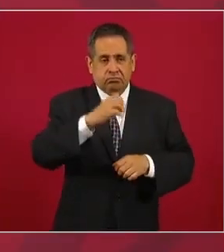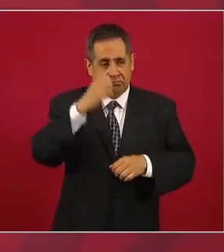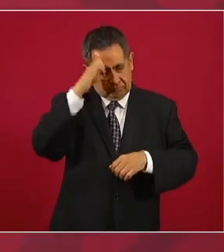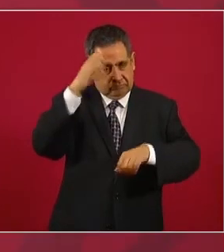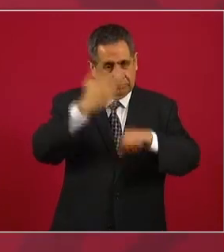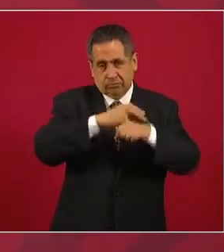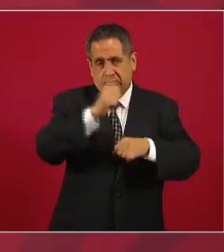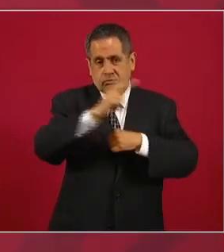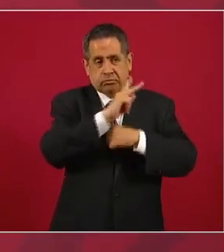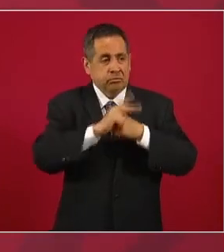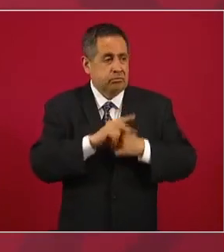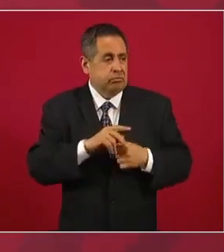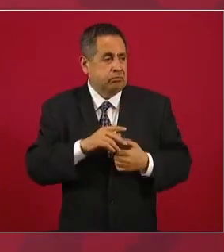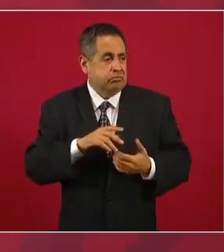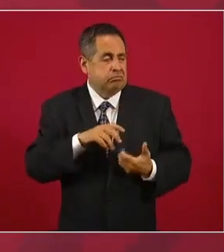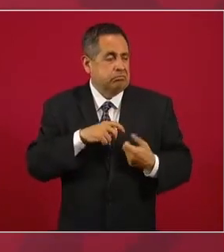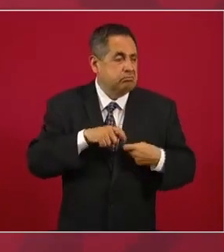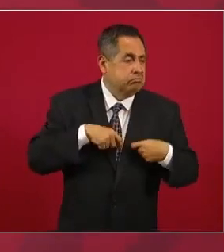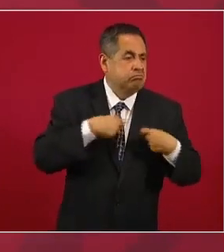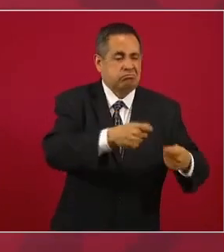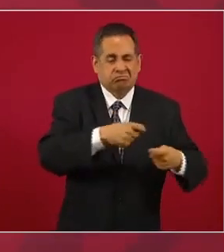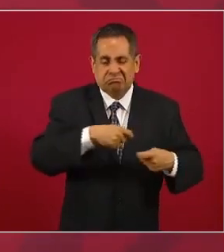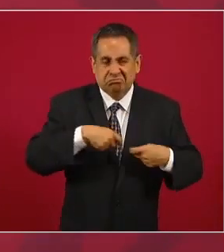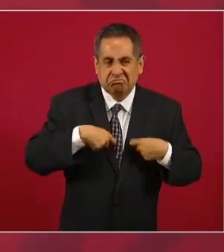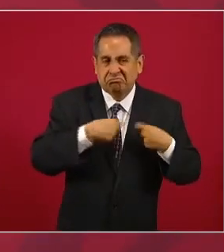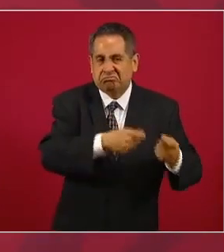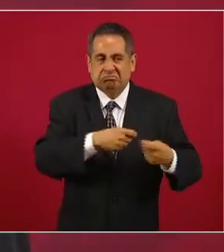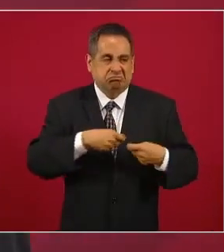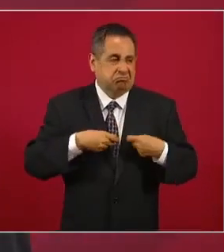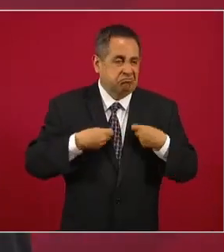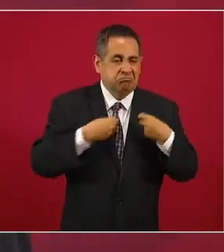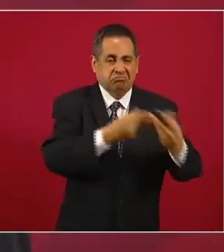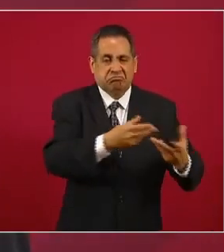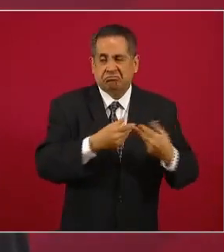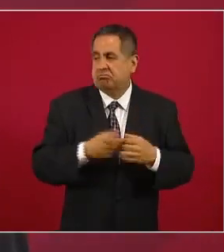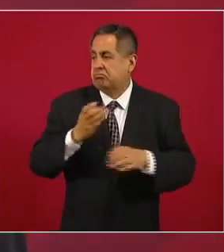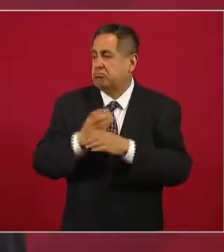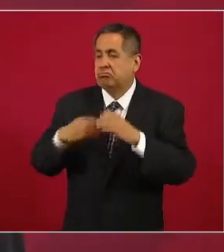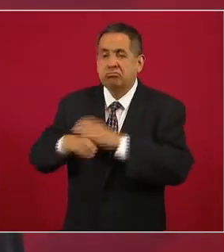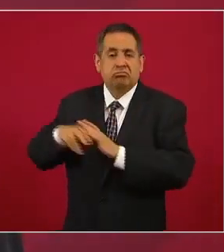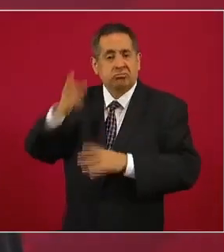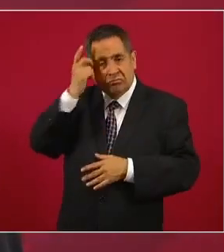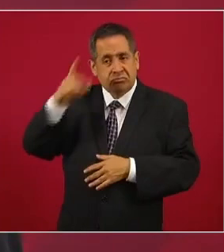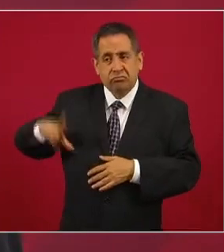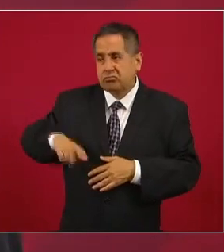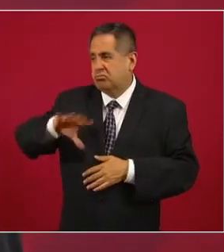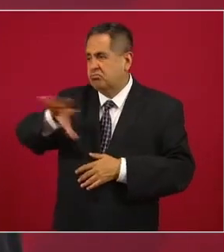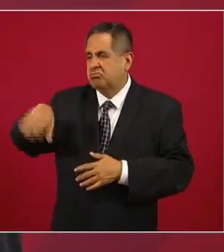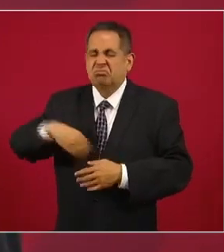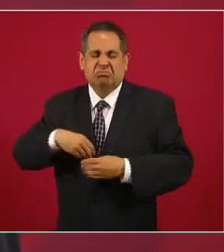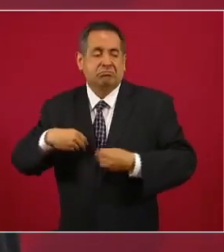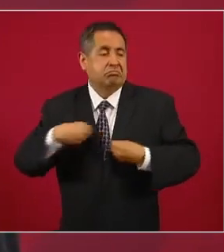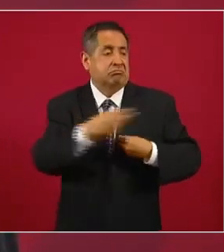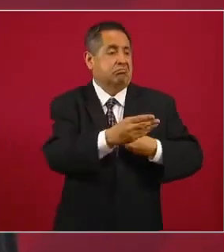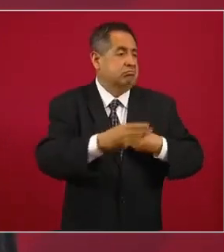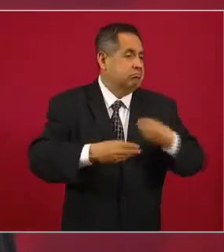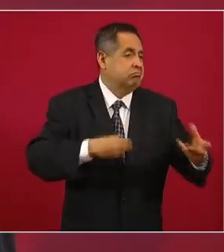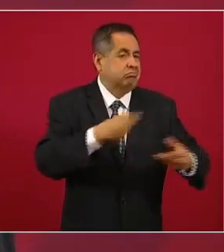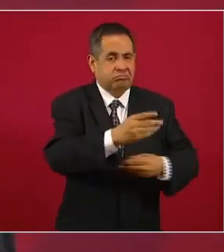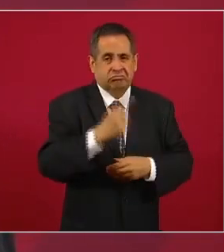extranjeros una cantidad sin precedentes de bienes públicos. Un